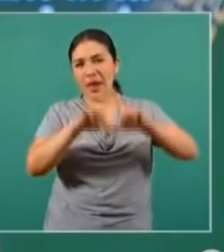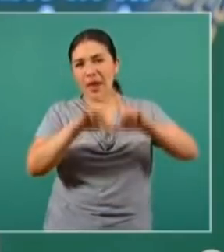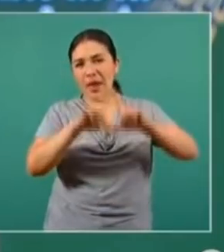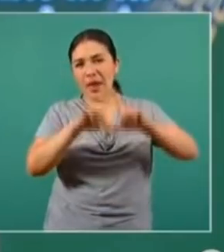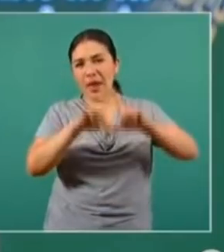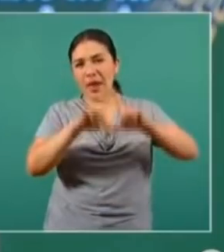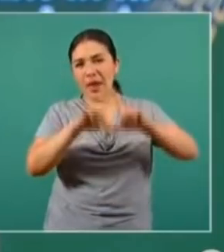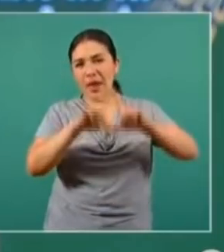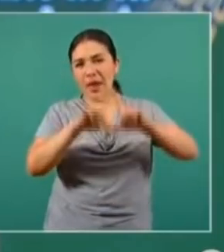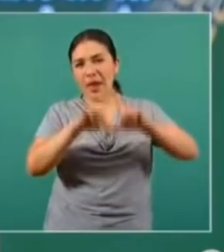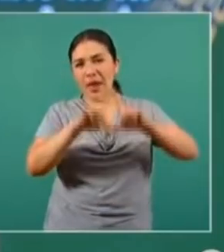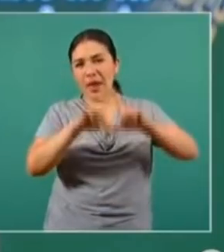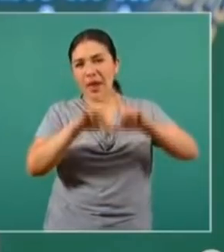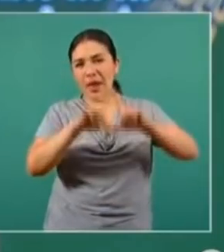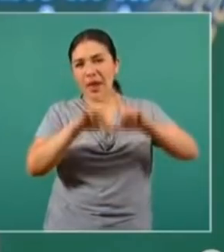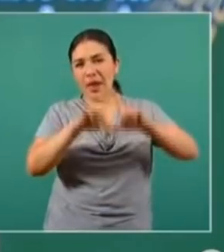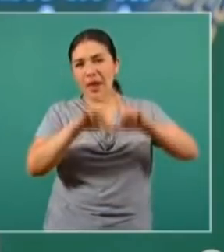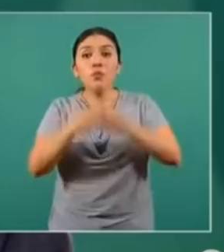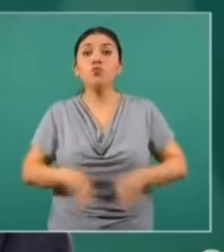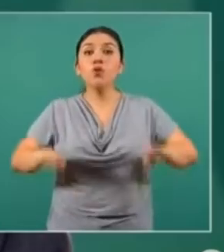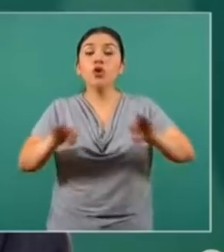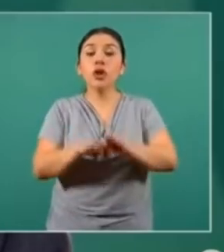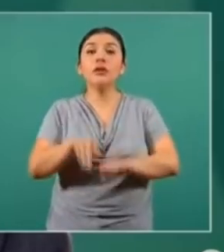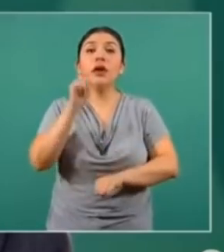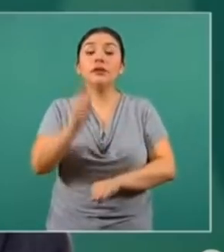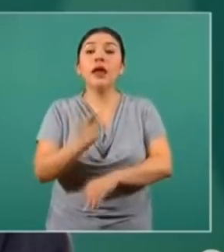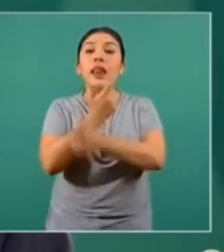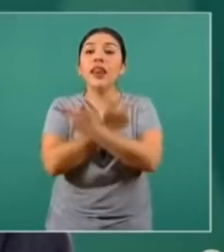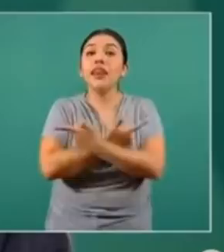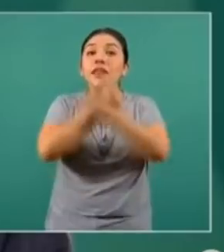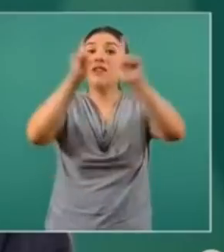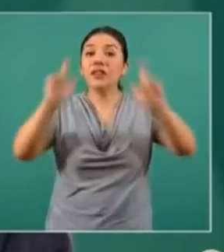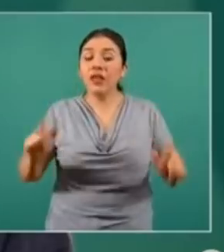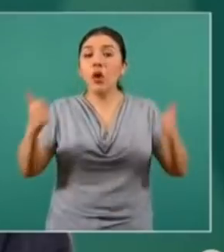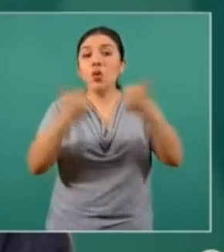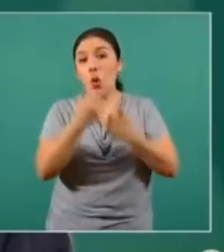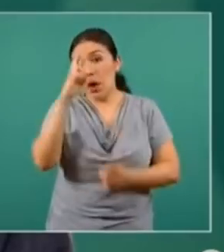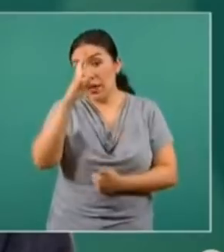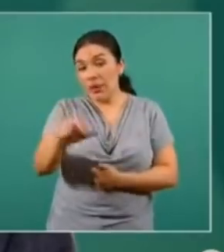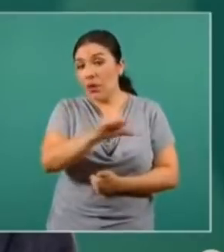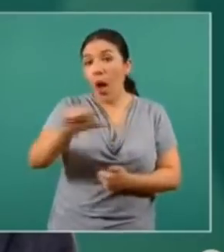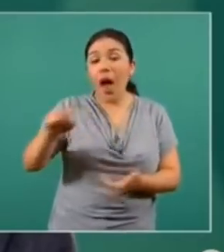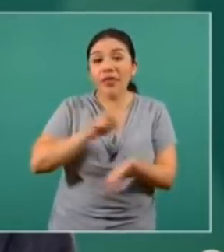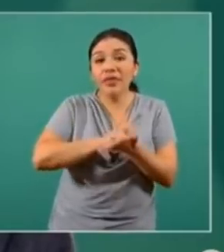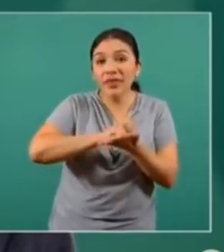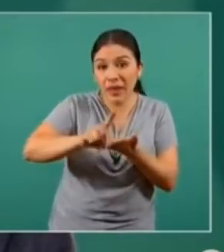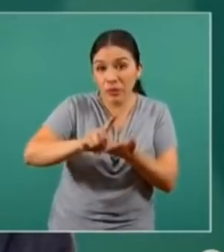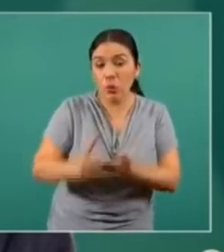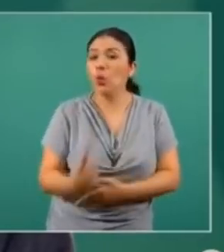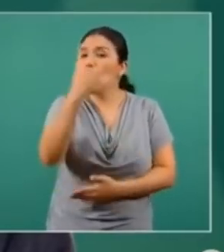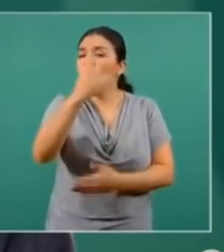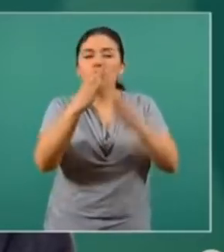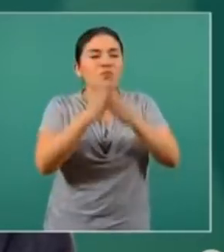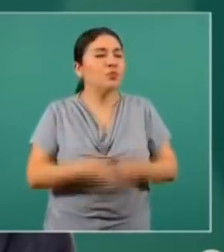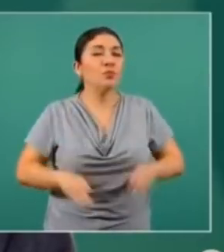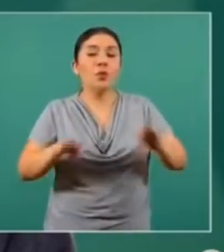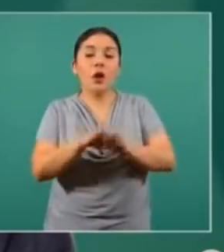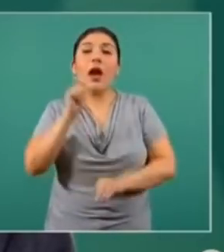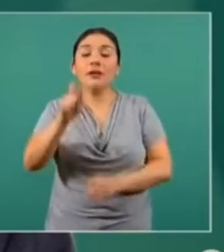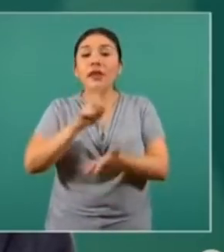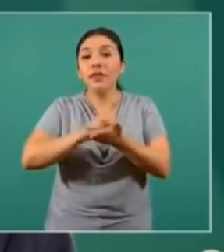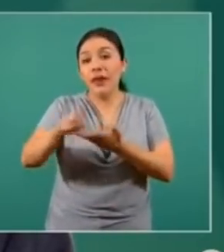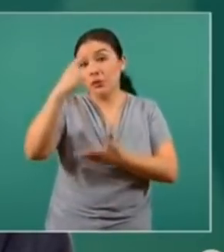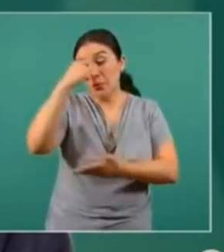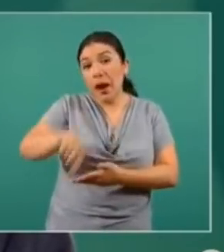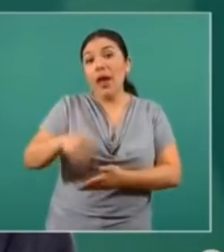tienen conciencia de la importancia de la libertad y del respeto a los derechos. Uno de ellos, importantísimo, el derecho